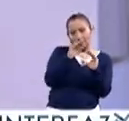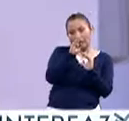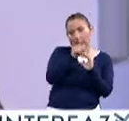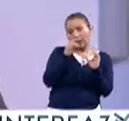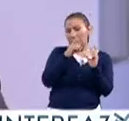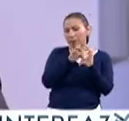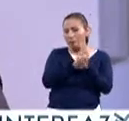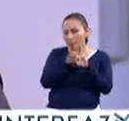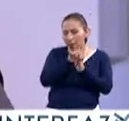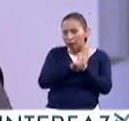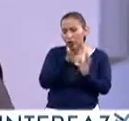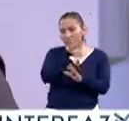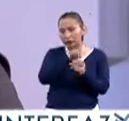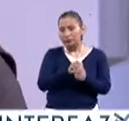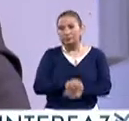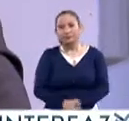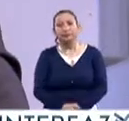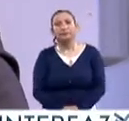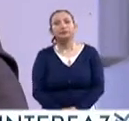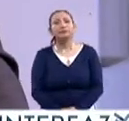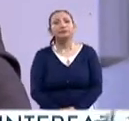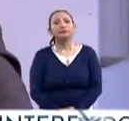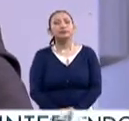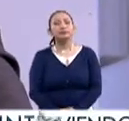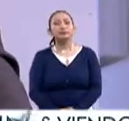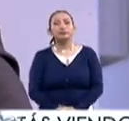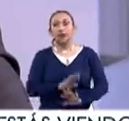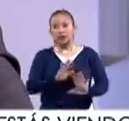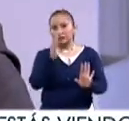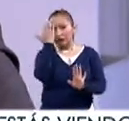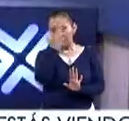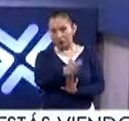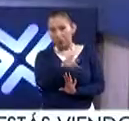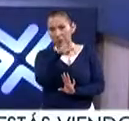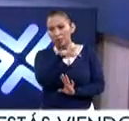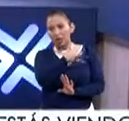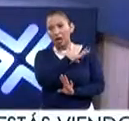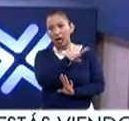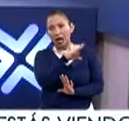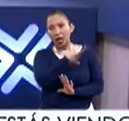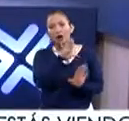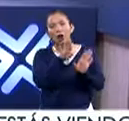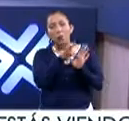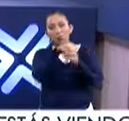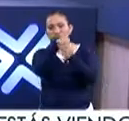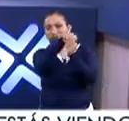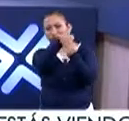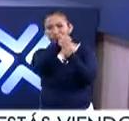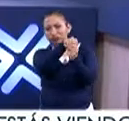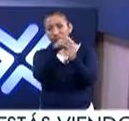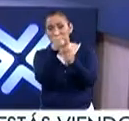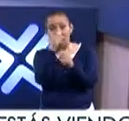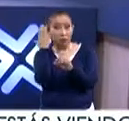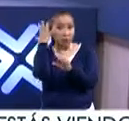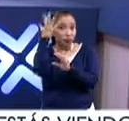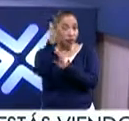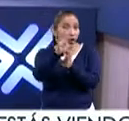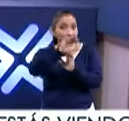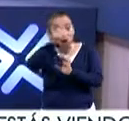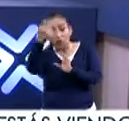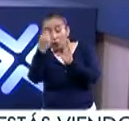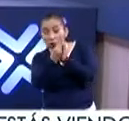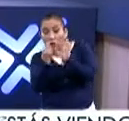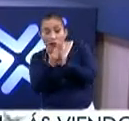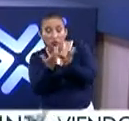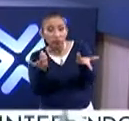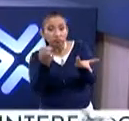toda la metodología bueno ya sabemos que está un poco saturado pero tienen planes para hacer otras